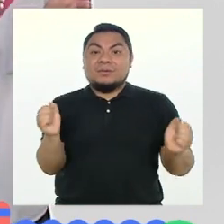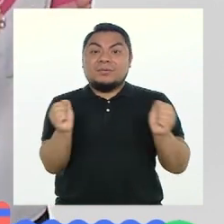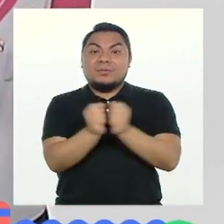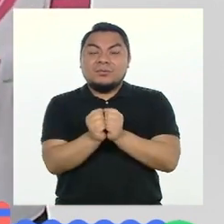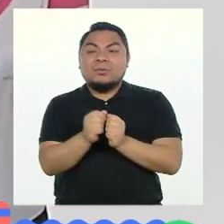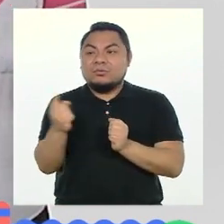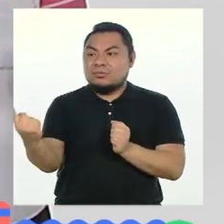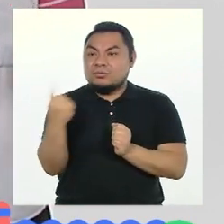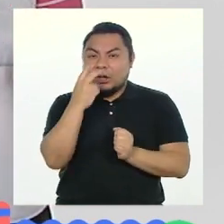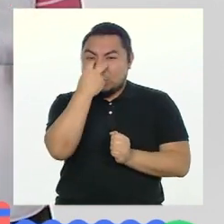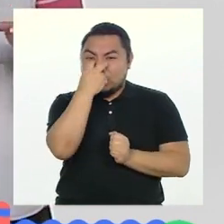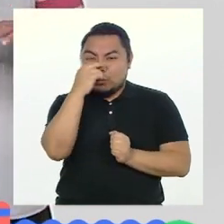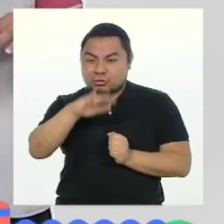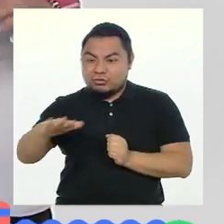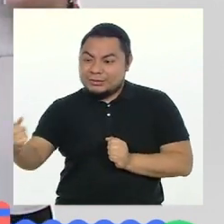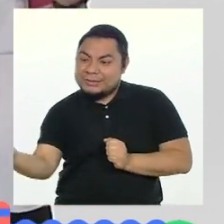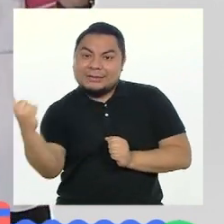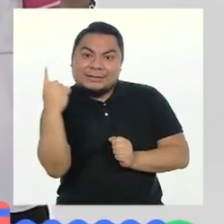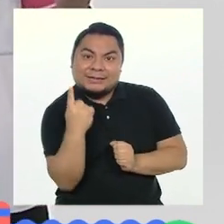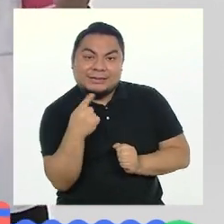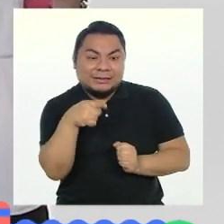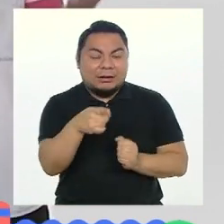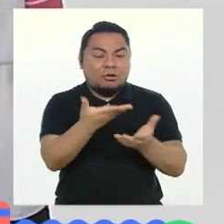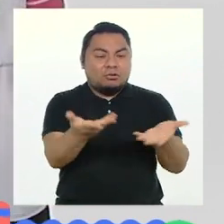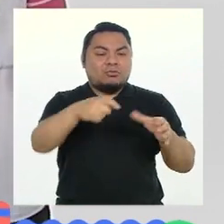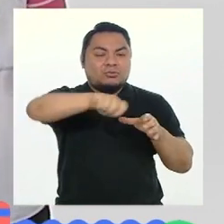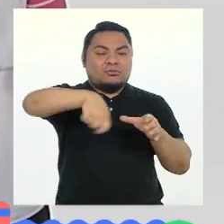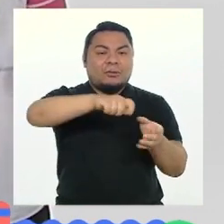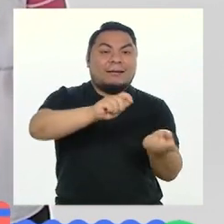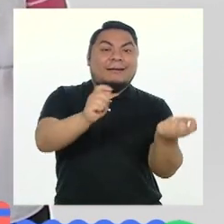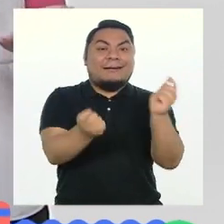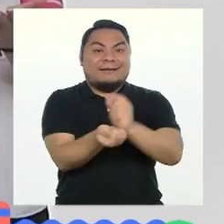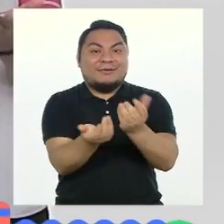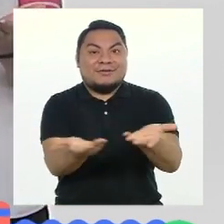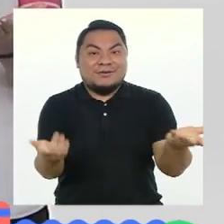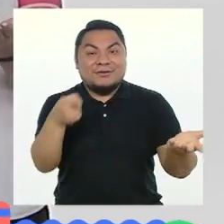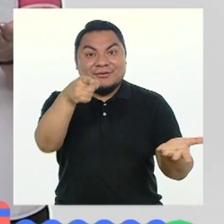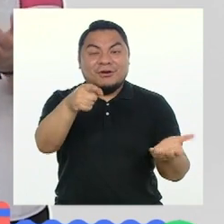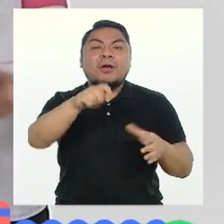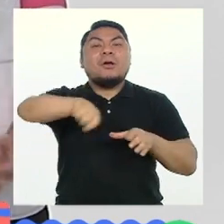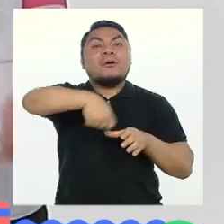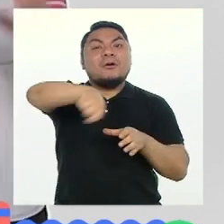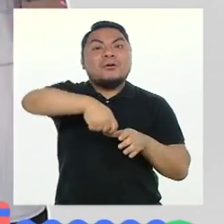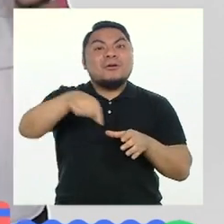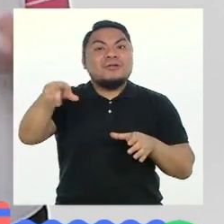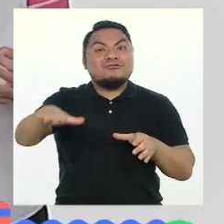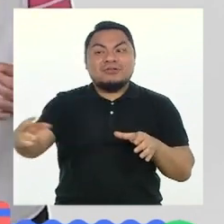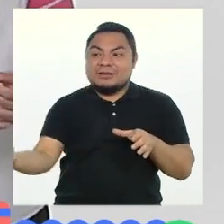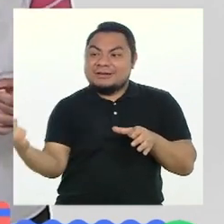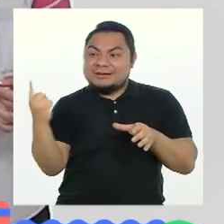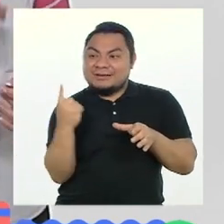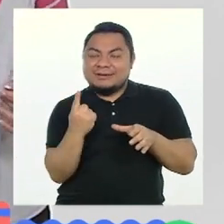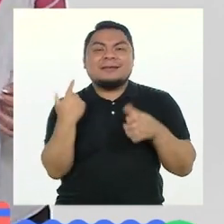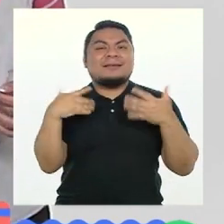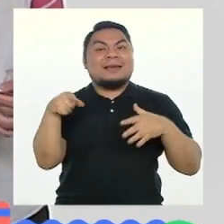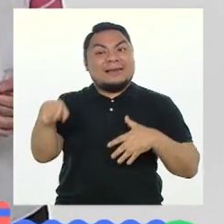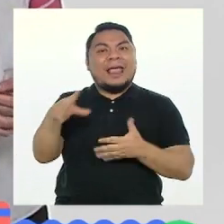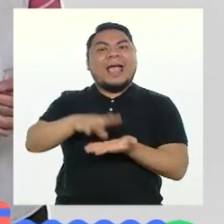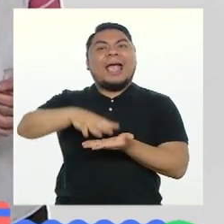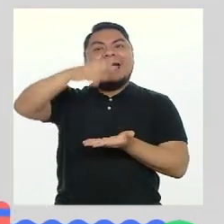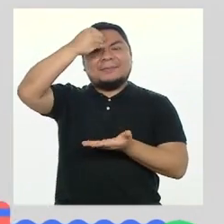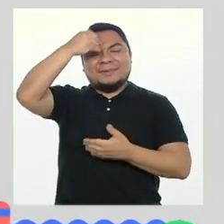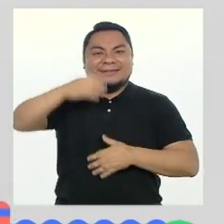la curiosidad de los niños con las transformaciones que tienen los alimentos cuando ustedes cocinan, se generan